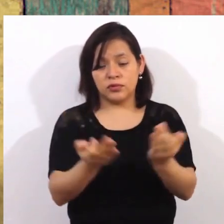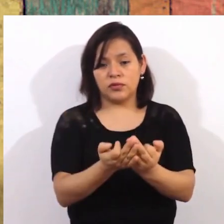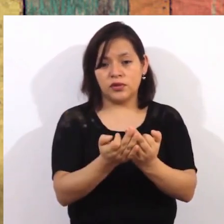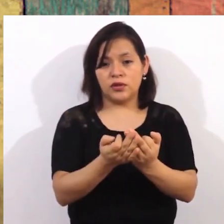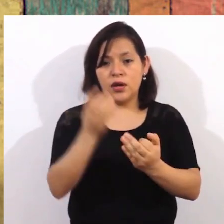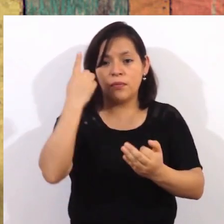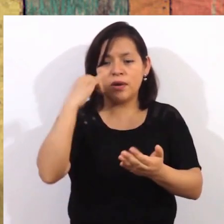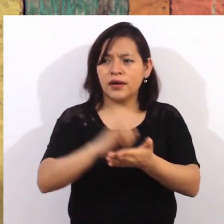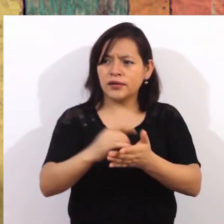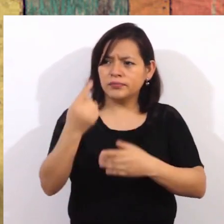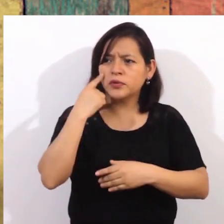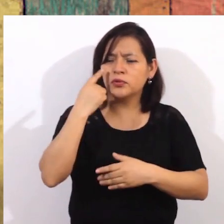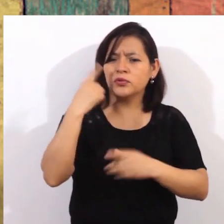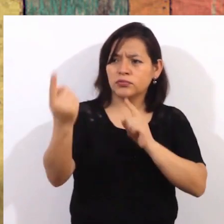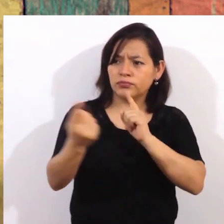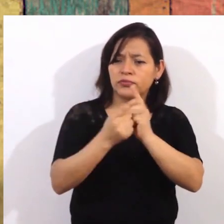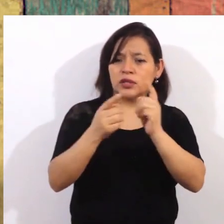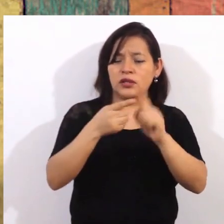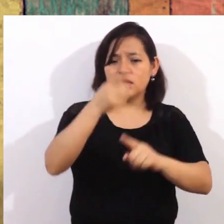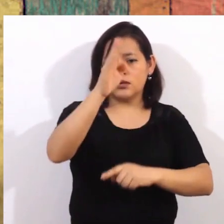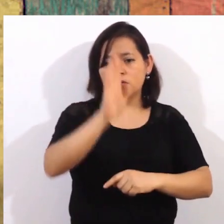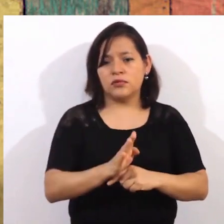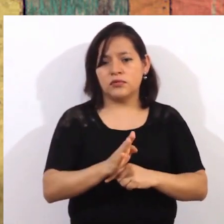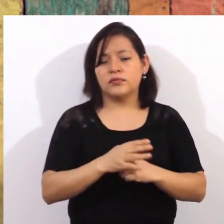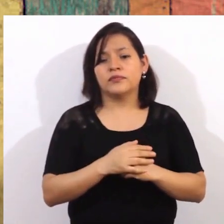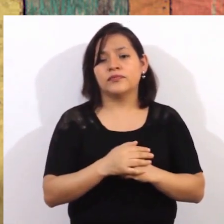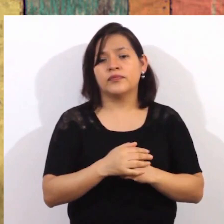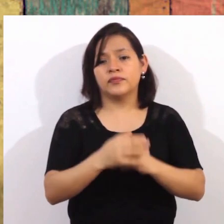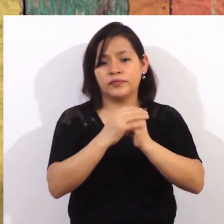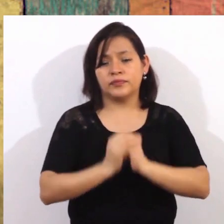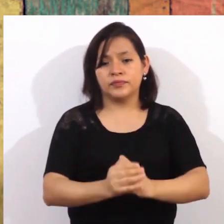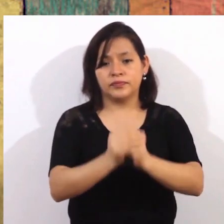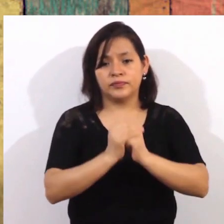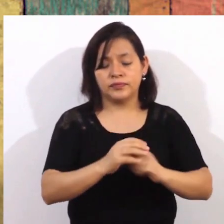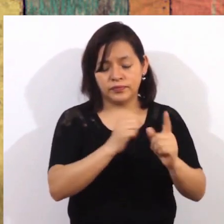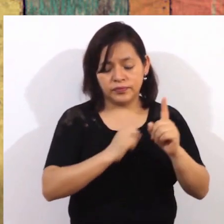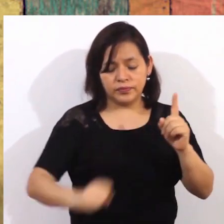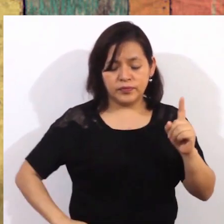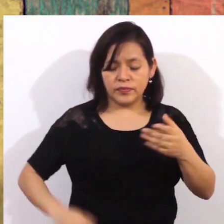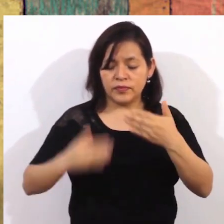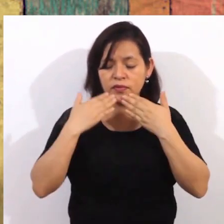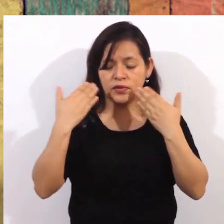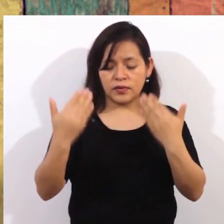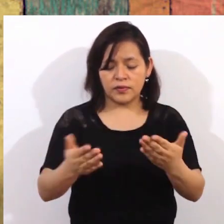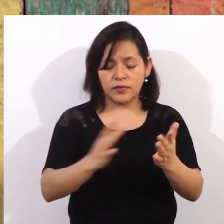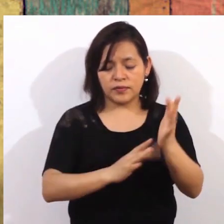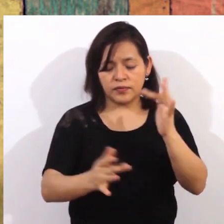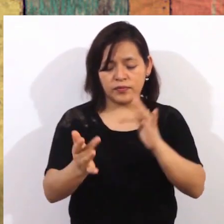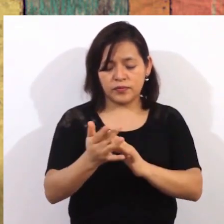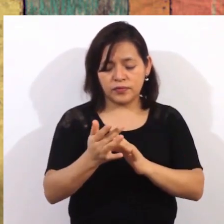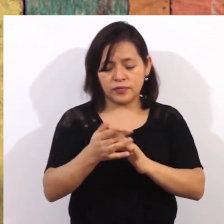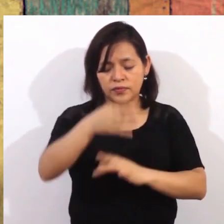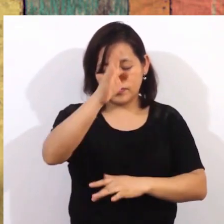que conozcan al Señor, para que se comprometan con el Señor. ¿Sí? Vamos a orar. Señor Jesús, te damos